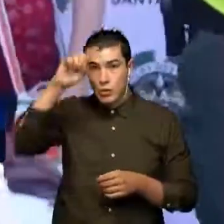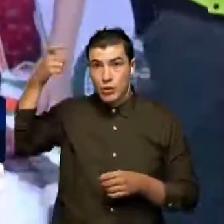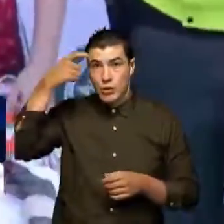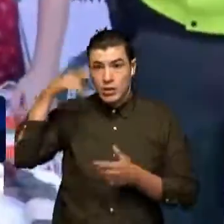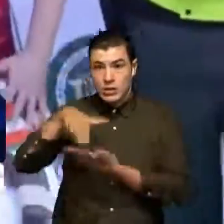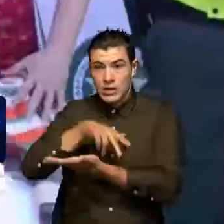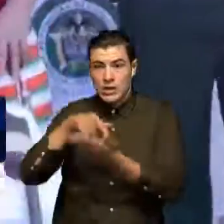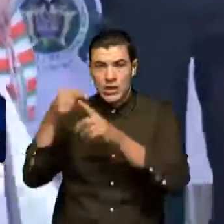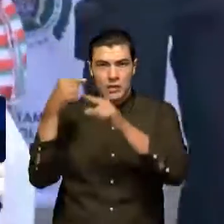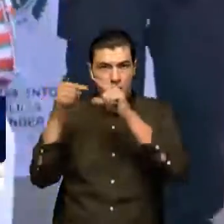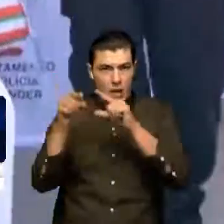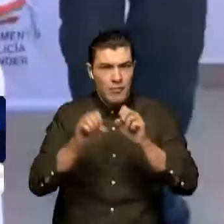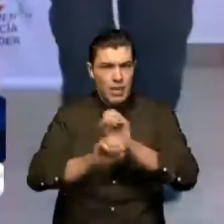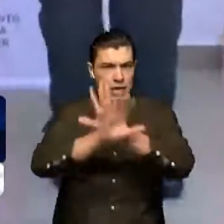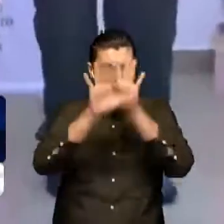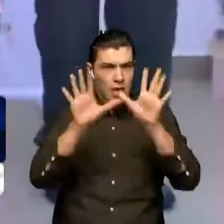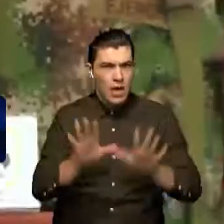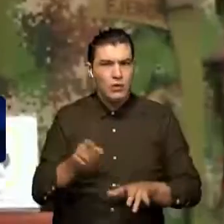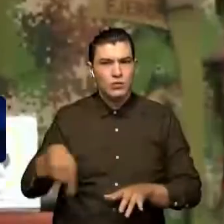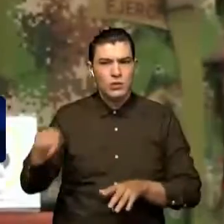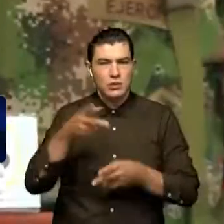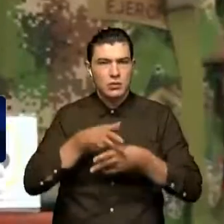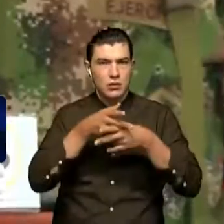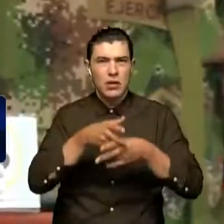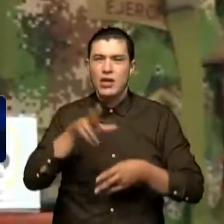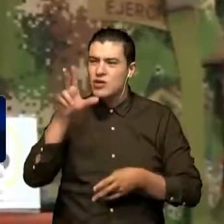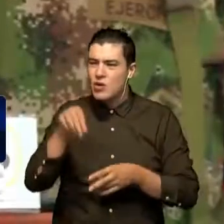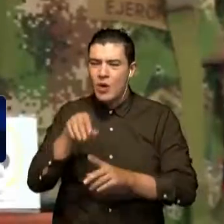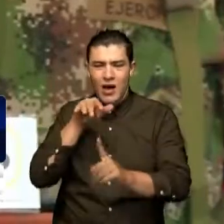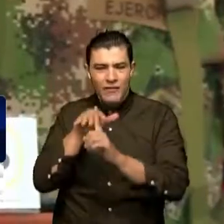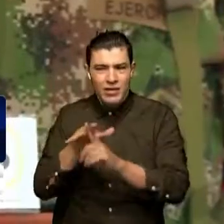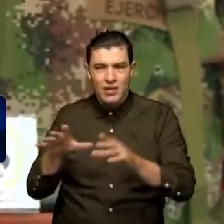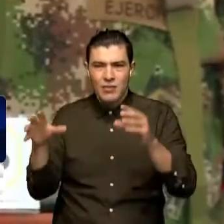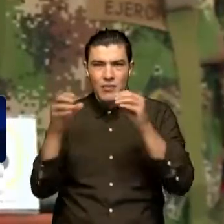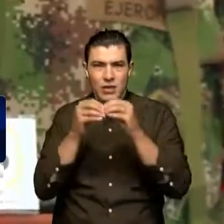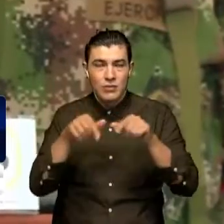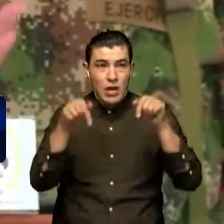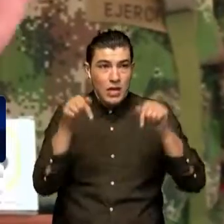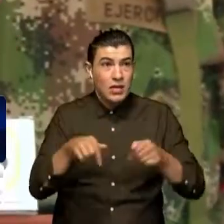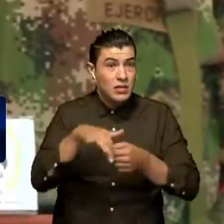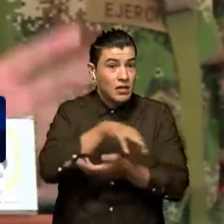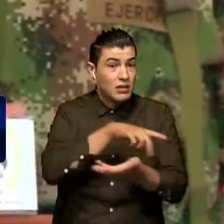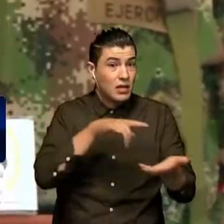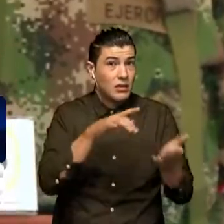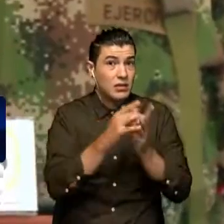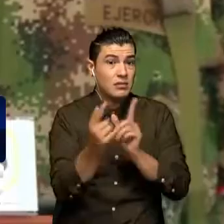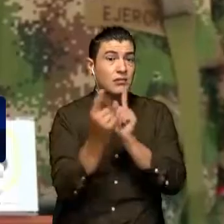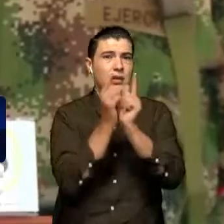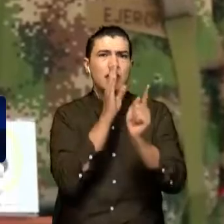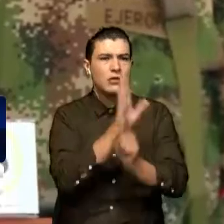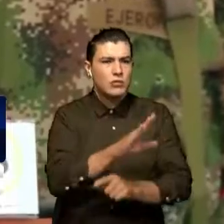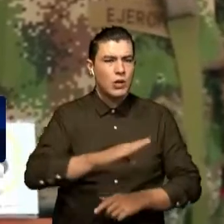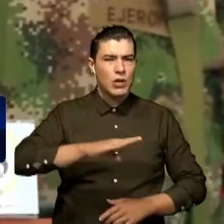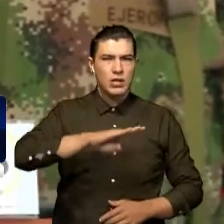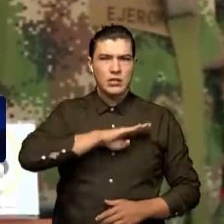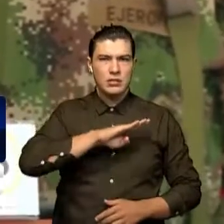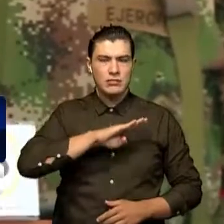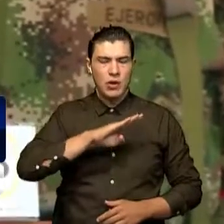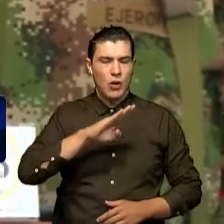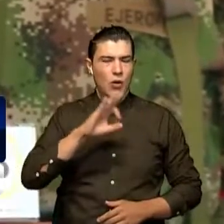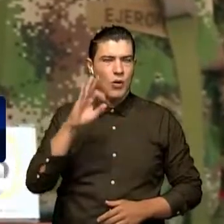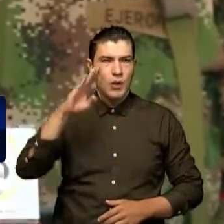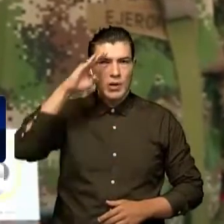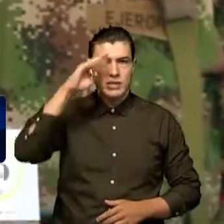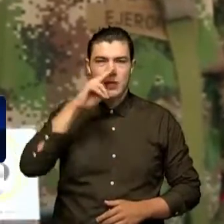mensaje claro a los delincuentes no delincan más porque en santander van a encontrar a un ejército a una policía de una fiscalía